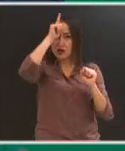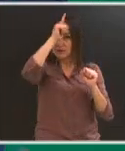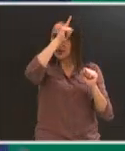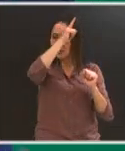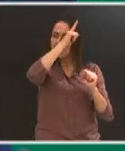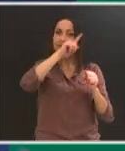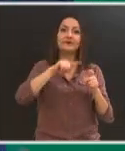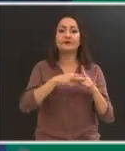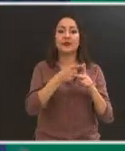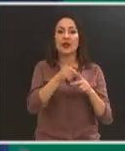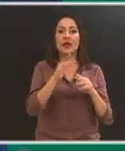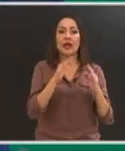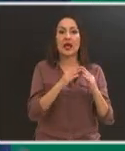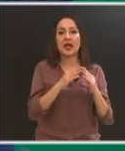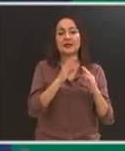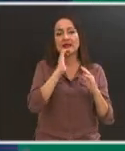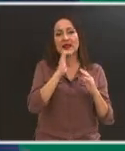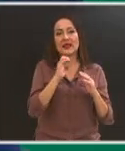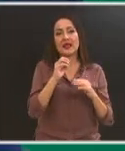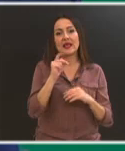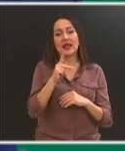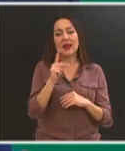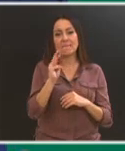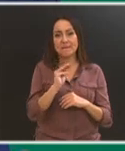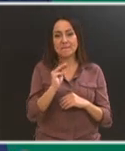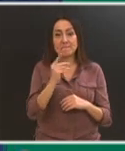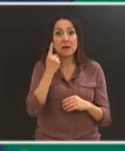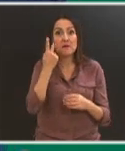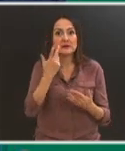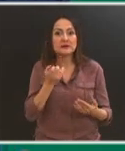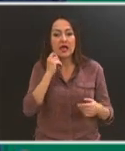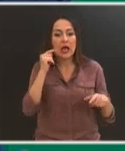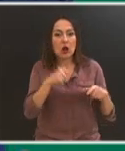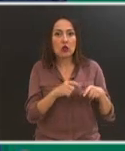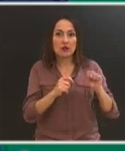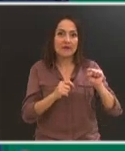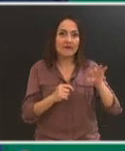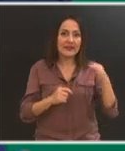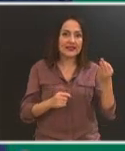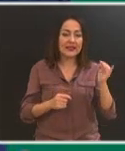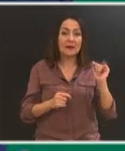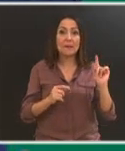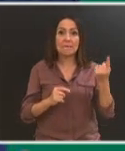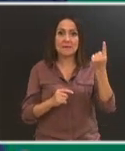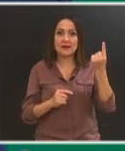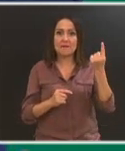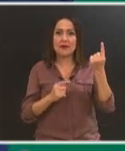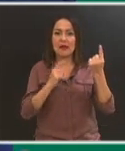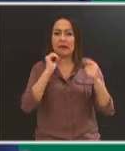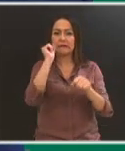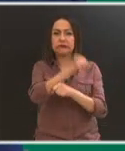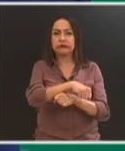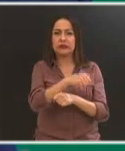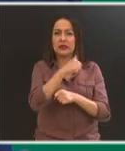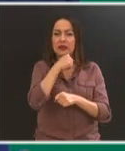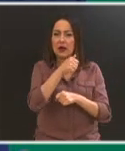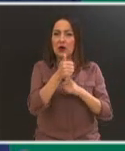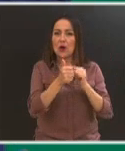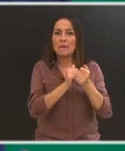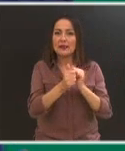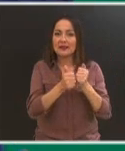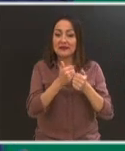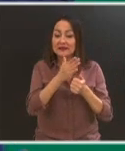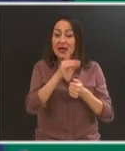estrenó en casa con Kylian Mbappé. Veremos cómo le fue, si anotó o no el francés. También la primera gran paliza de la competencia que se dio